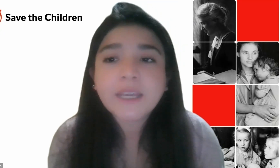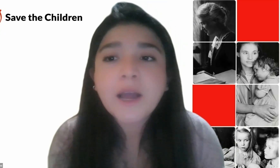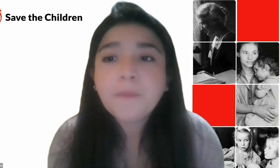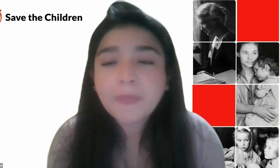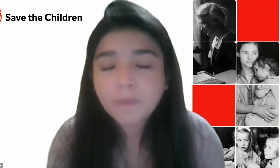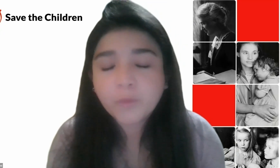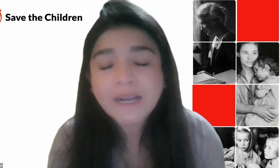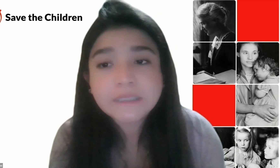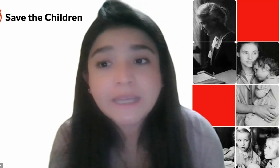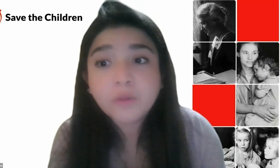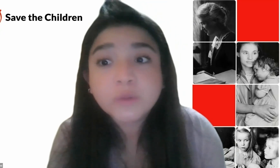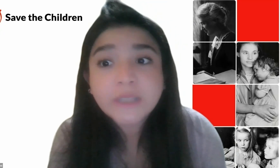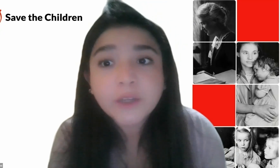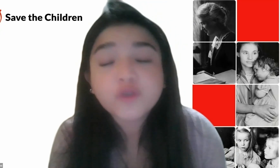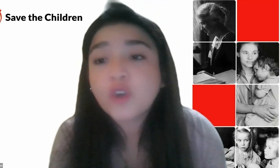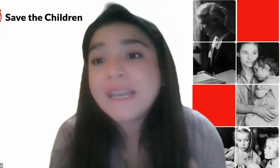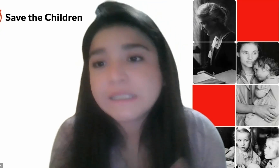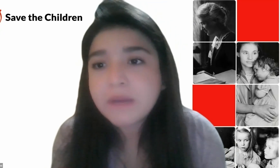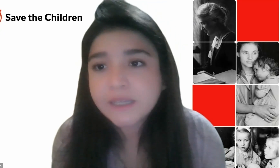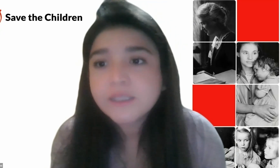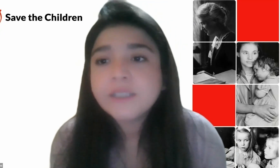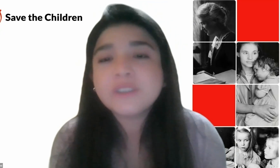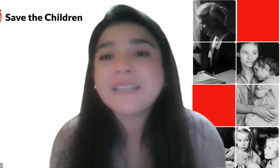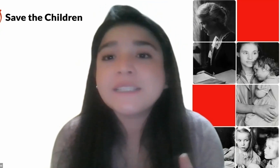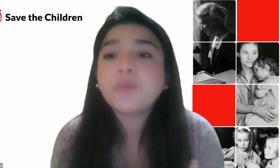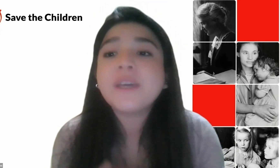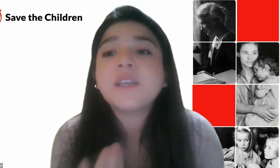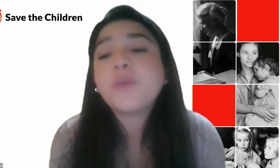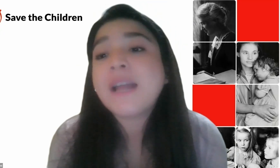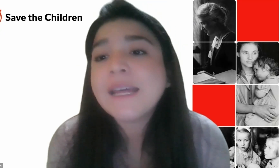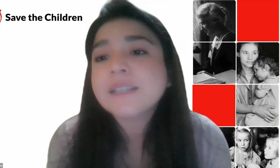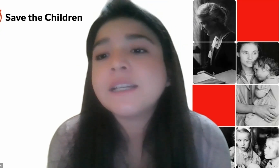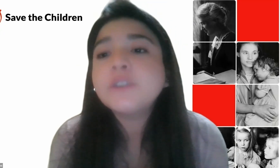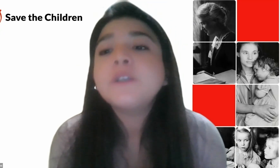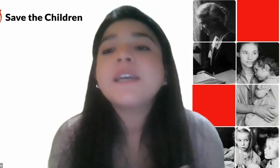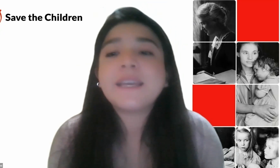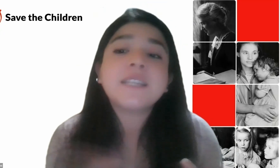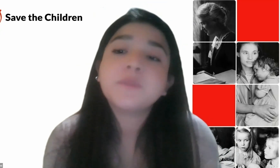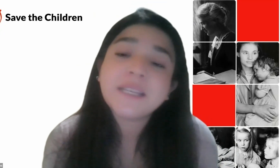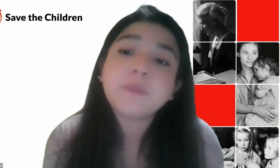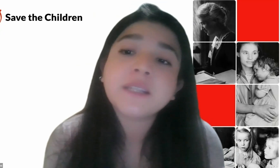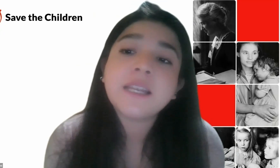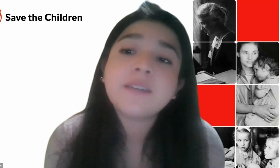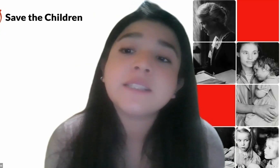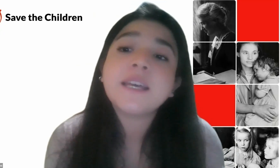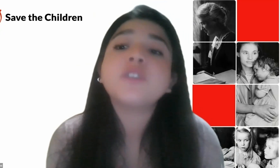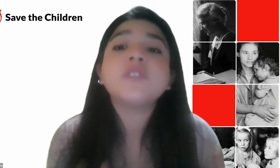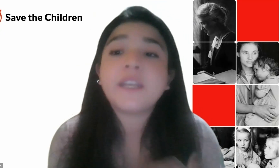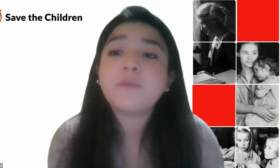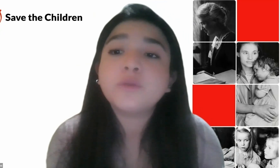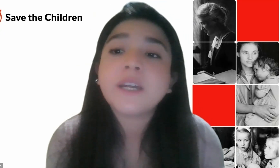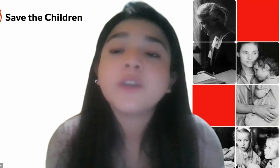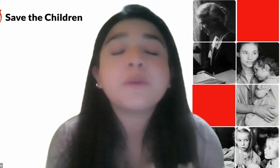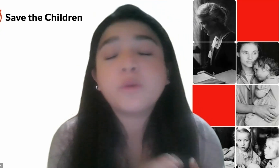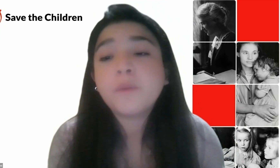se requiera una cantidad de voluntarios todas las semanas. Entonces ahí sí puede ser por alerta, ¿no? Eres parte de la base de datos,